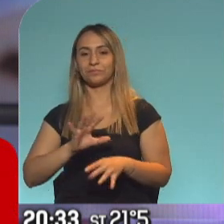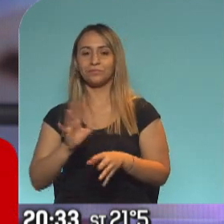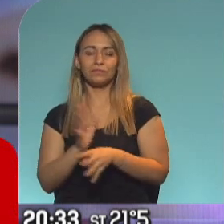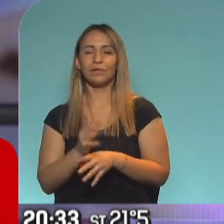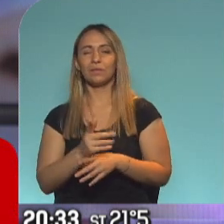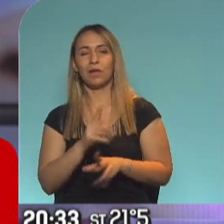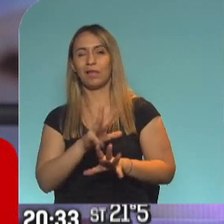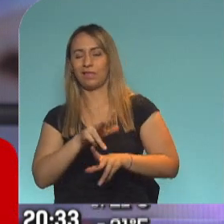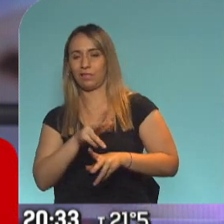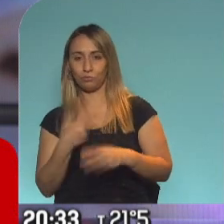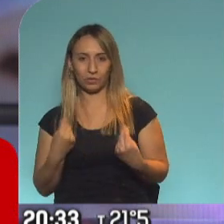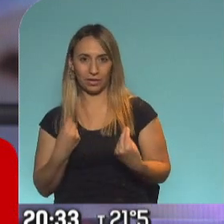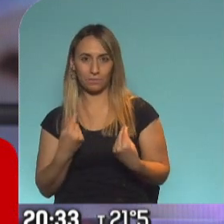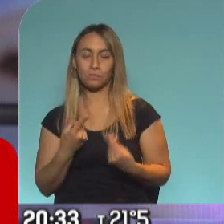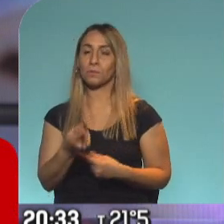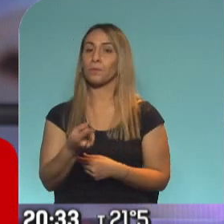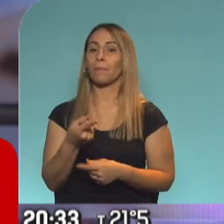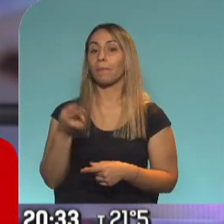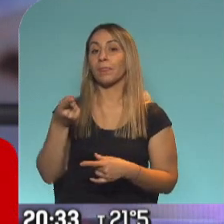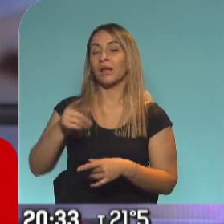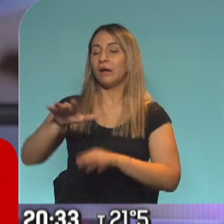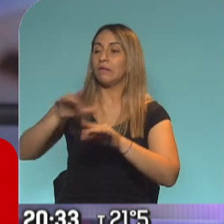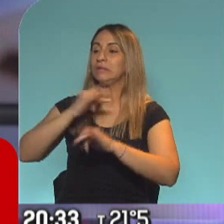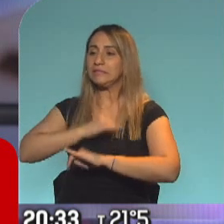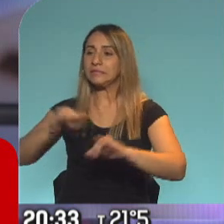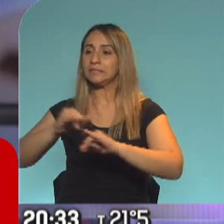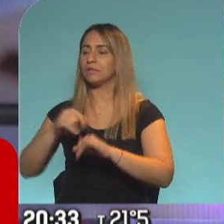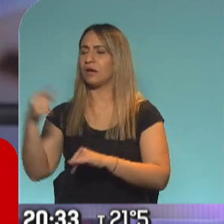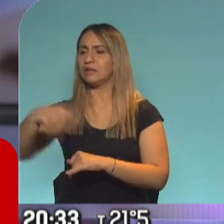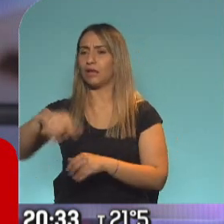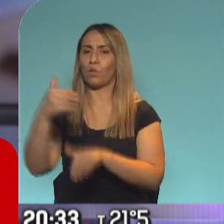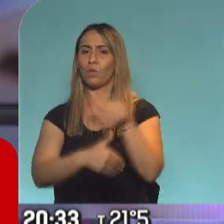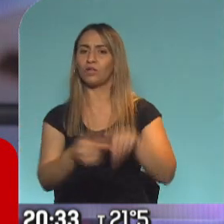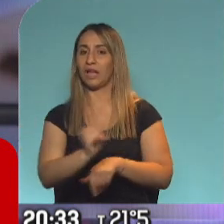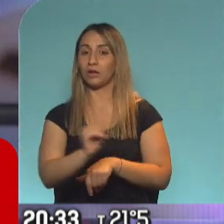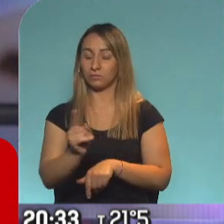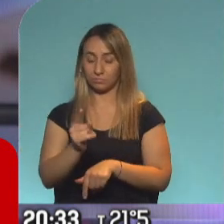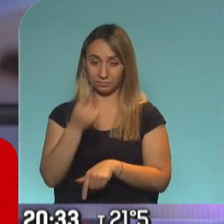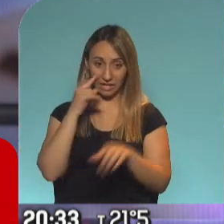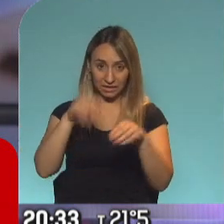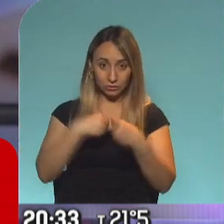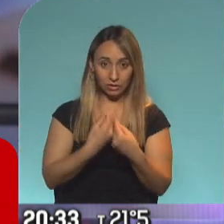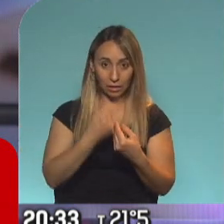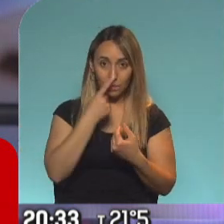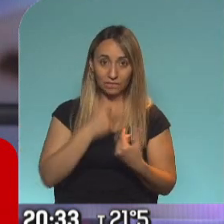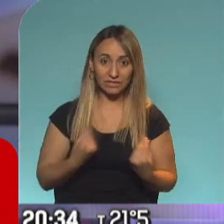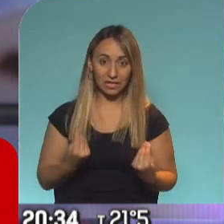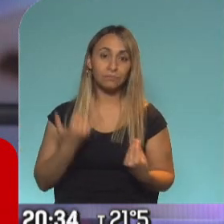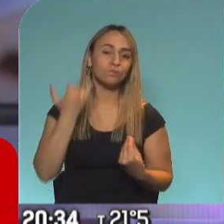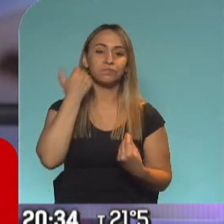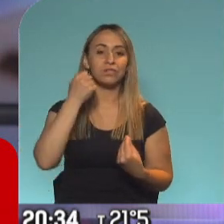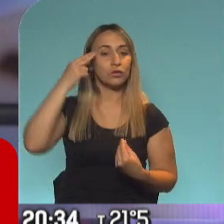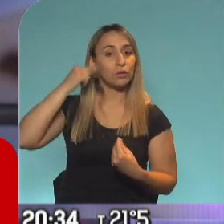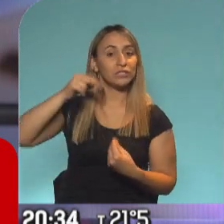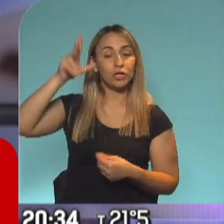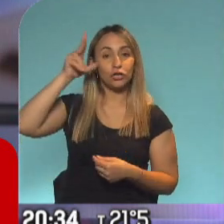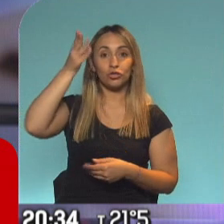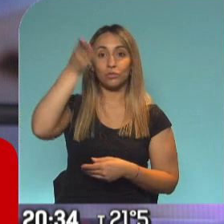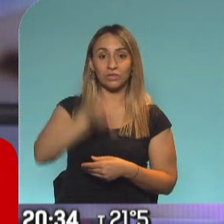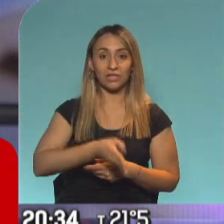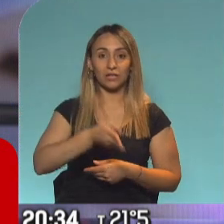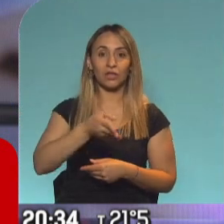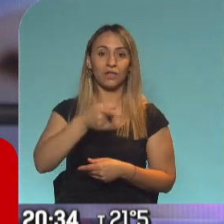de este evento electoral y el resultado lo estamos viendo, ¿no? Digamos, ahora tenemos el 98%